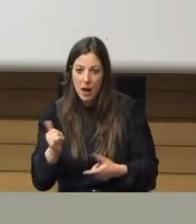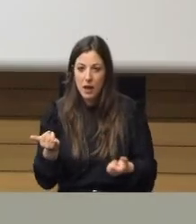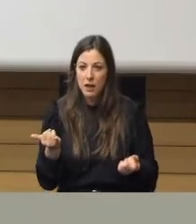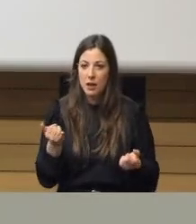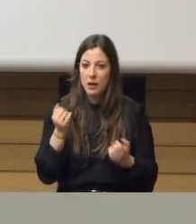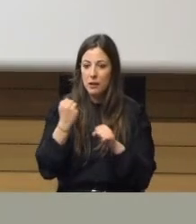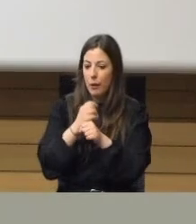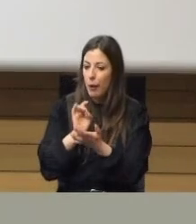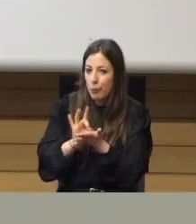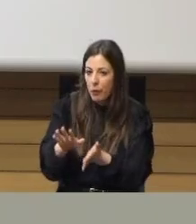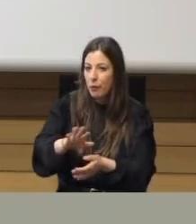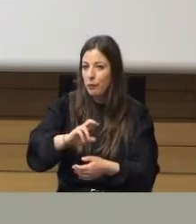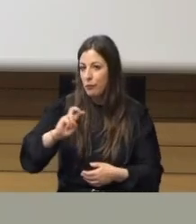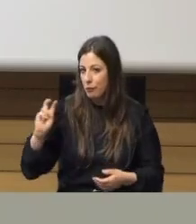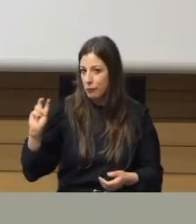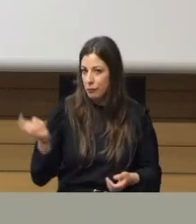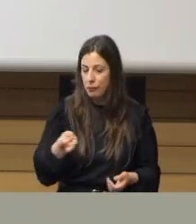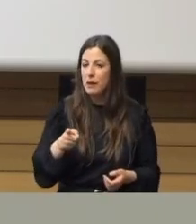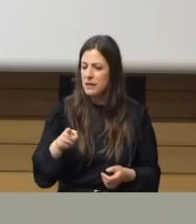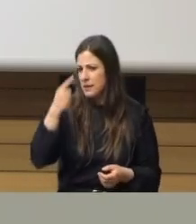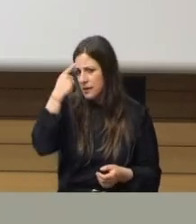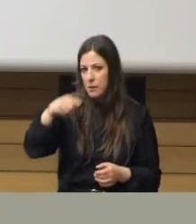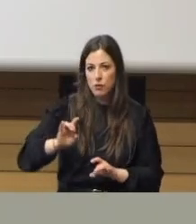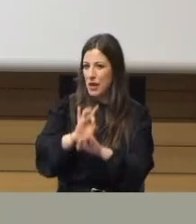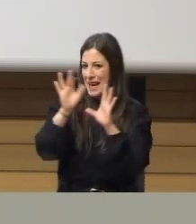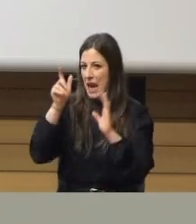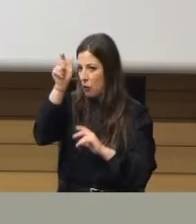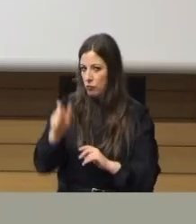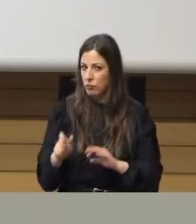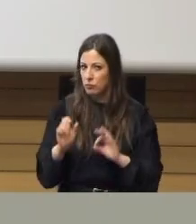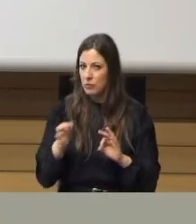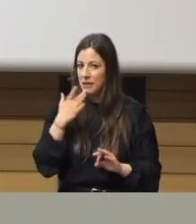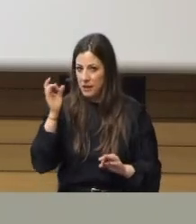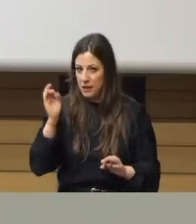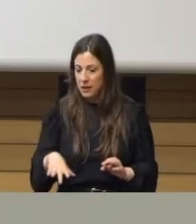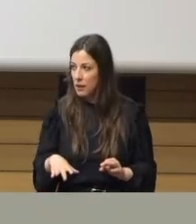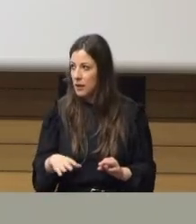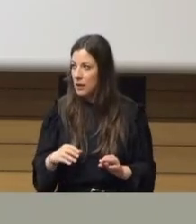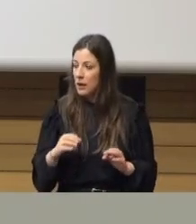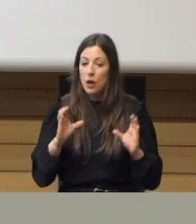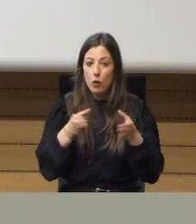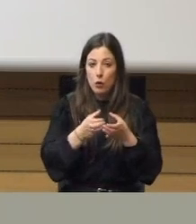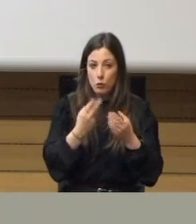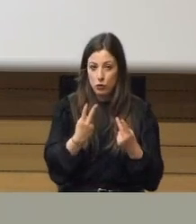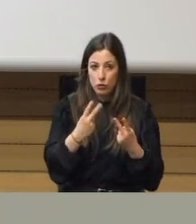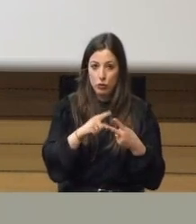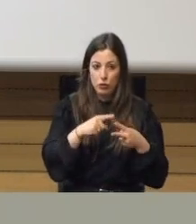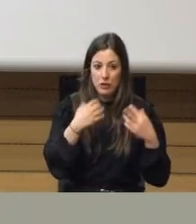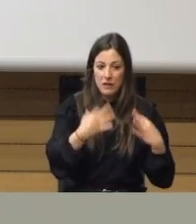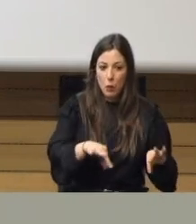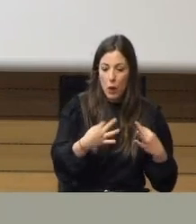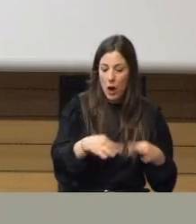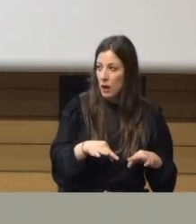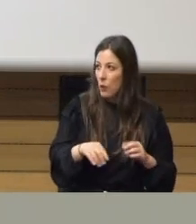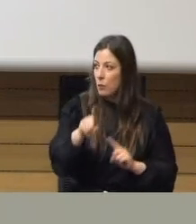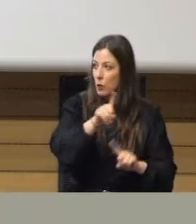trabajo. Ese lo tenemos súper bien definido, que se divide en 2 subgrupos, el singular, que es aquel que es un consumidor problemático, pero que no tiene